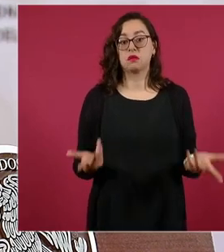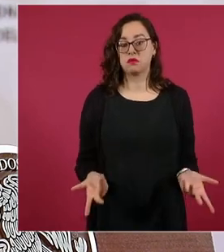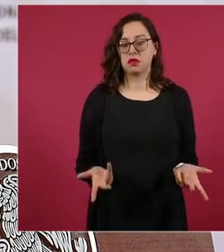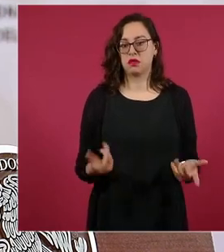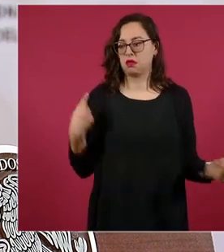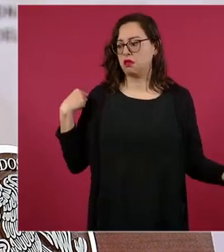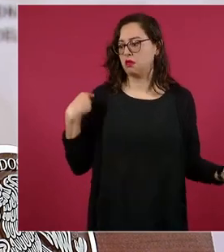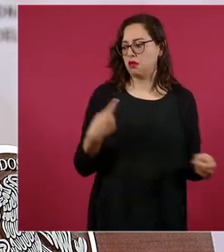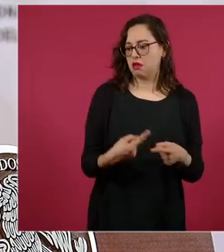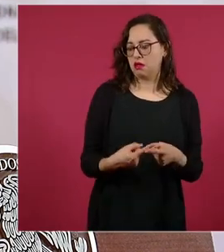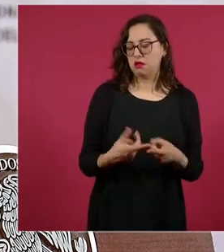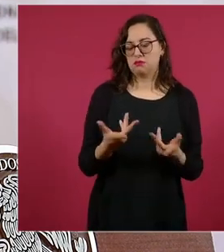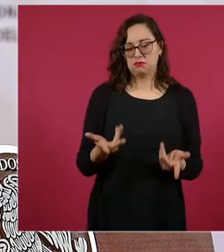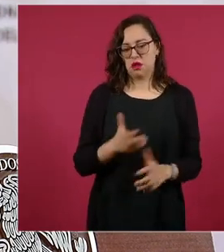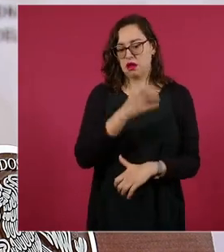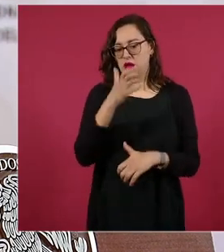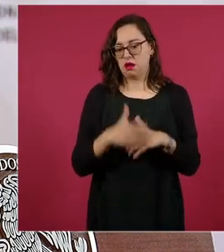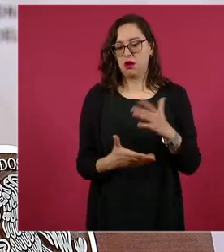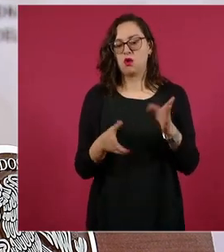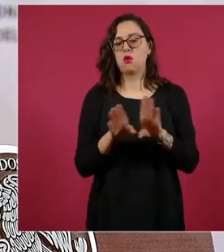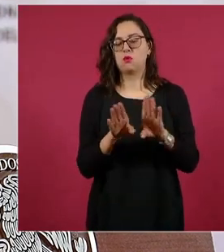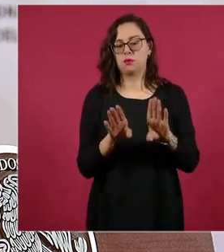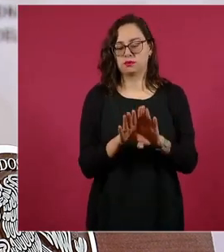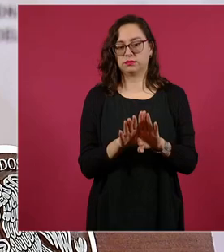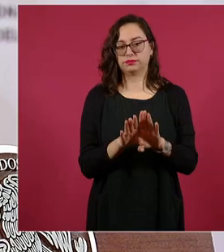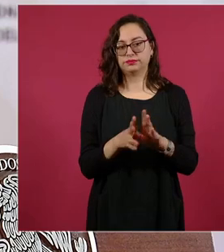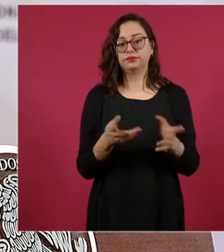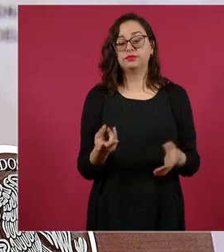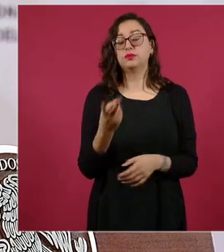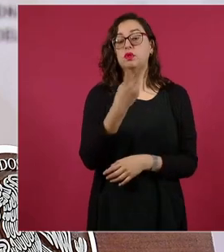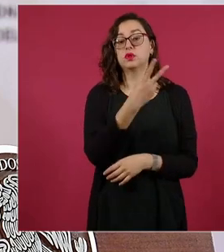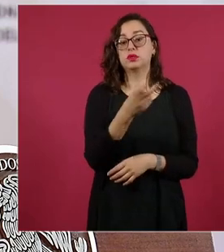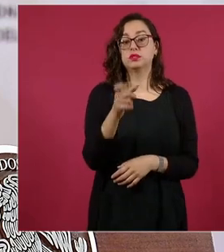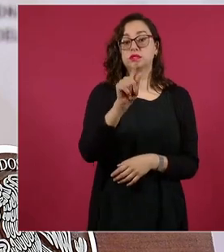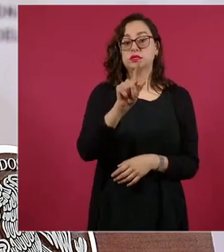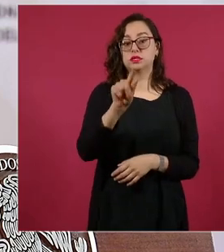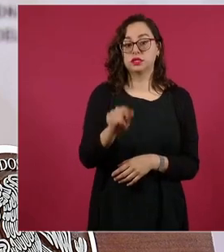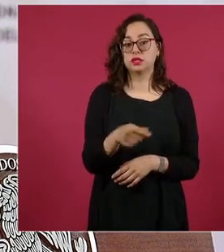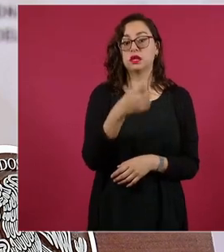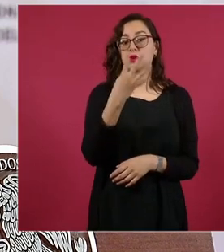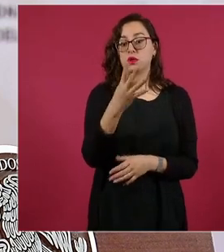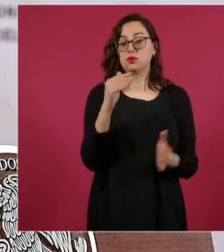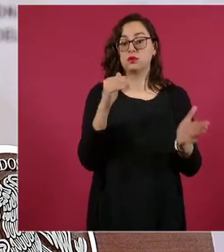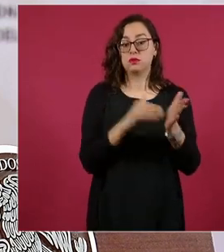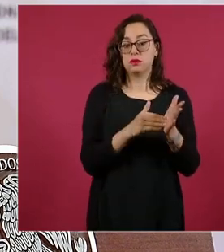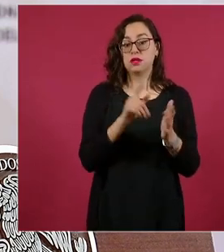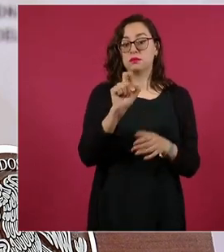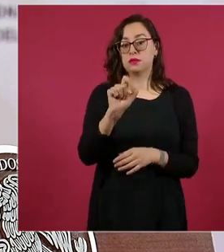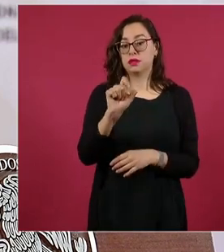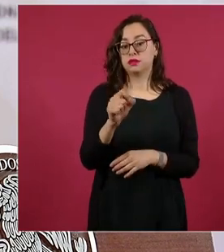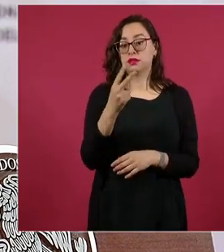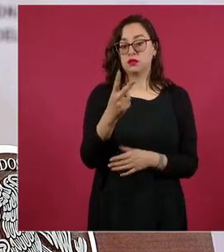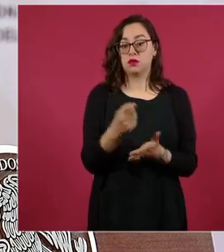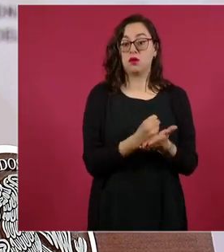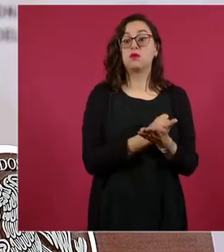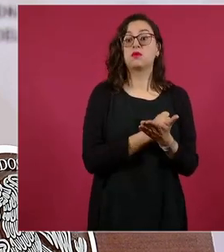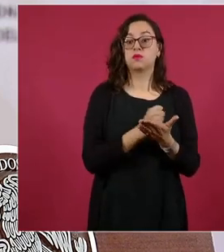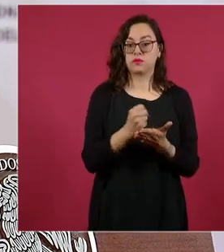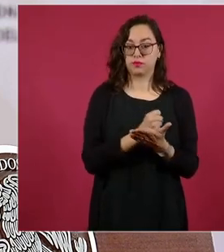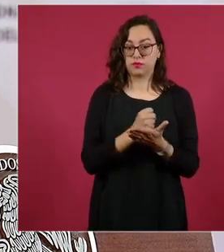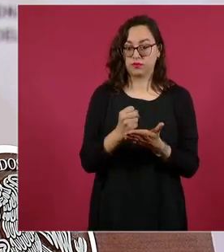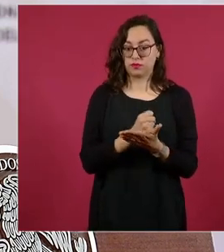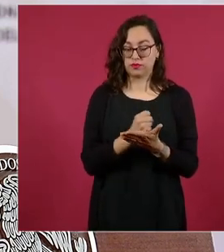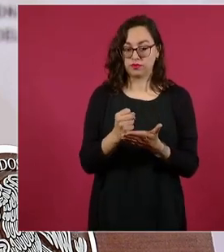cerrar la administración. Estaríamos teniendo una colocación de doscientos setenta y cuatro mil veintidós créditos para un